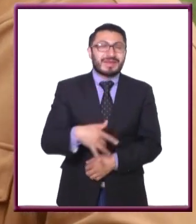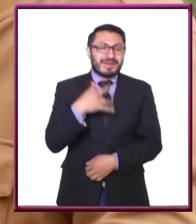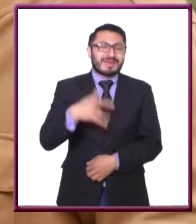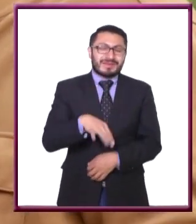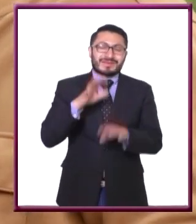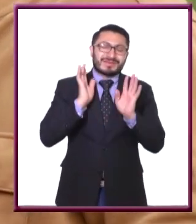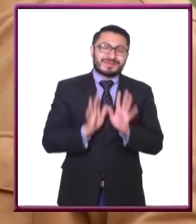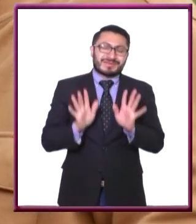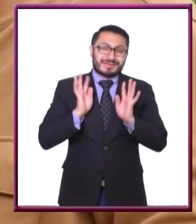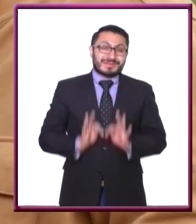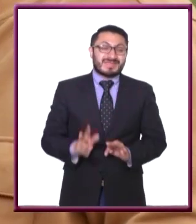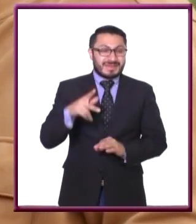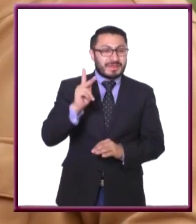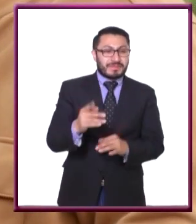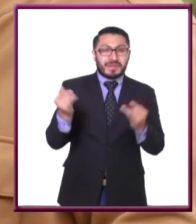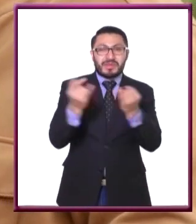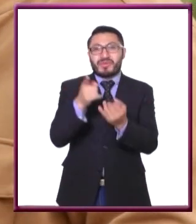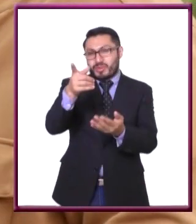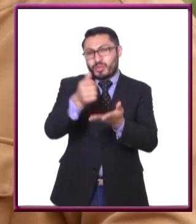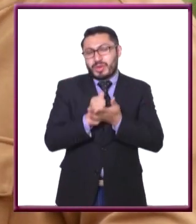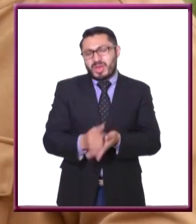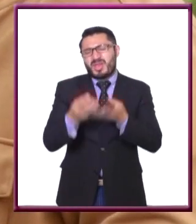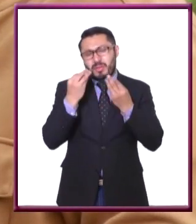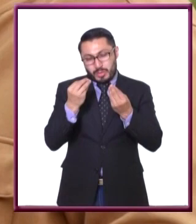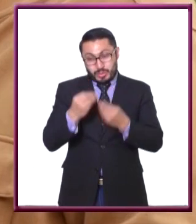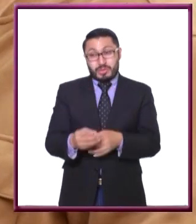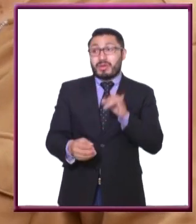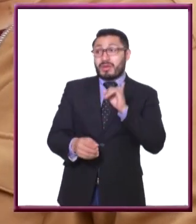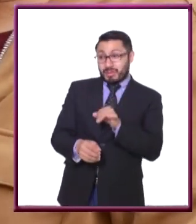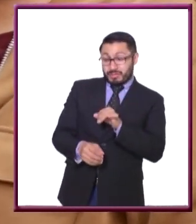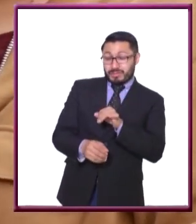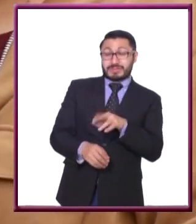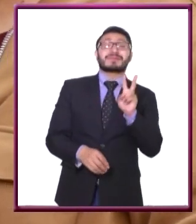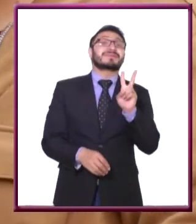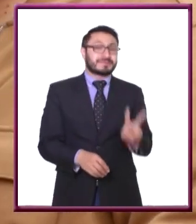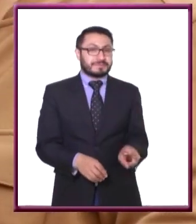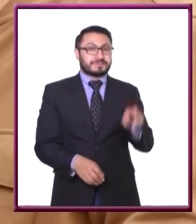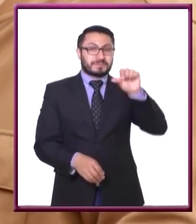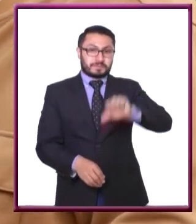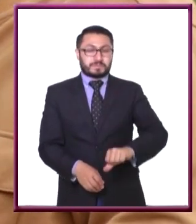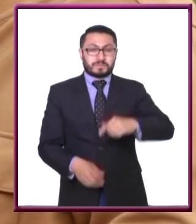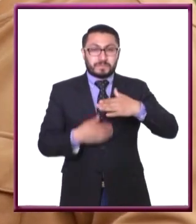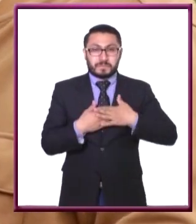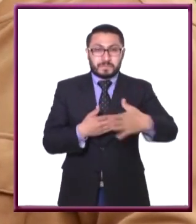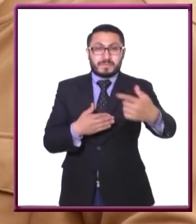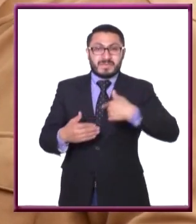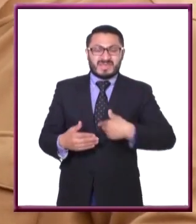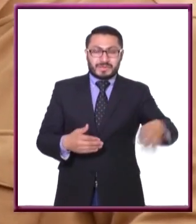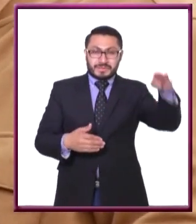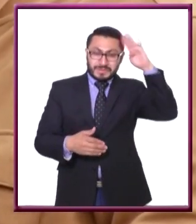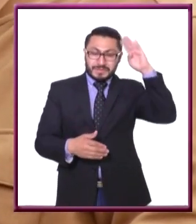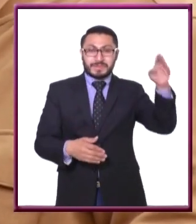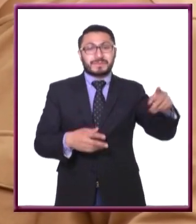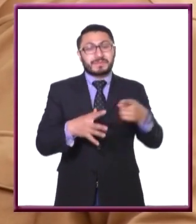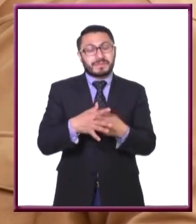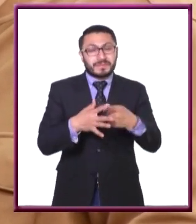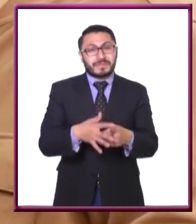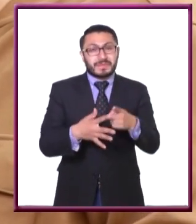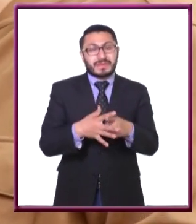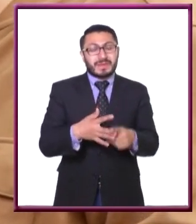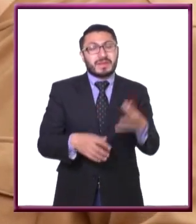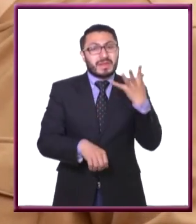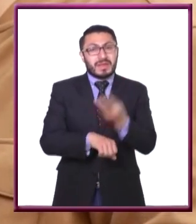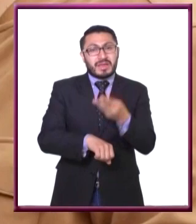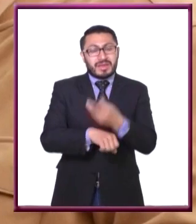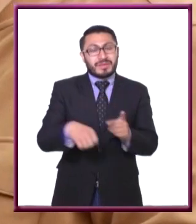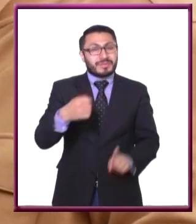es que yo me siento menos preocupada. De todas formas, me ayudaste muchísimo. ¿Ah, sí? A partir de hoy, voy a aplicar el pensamiento matemático para